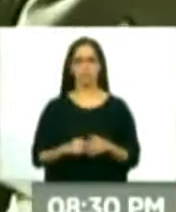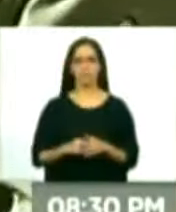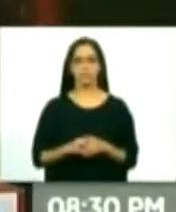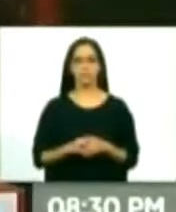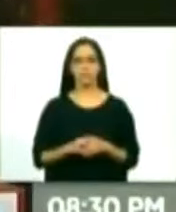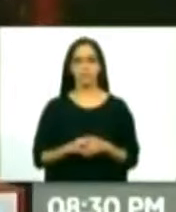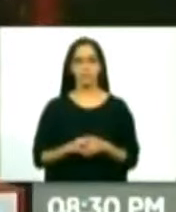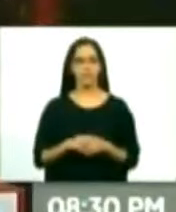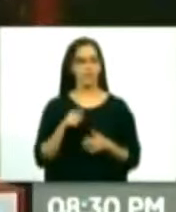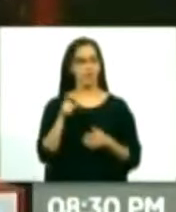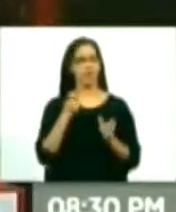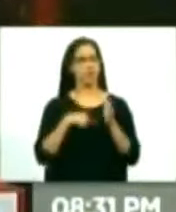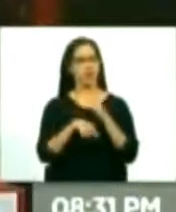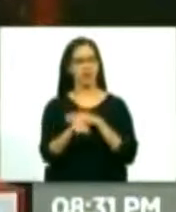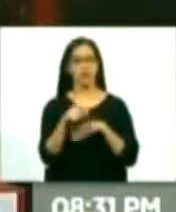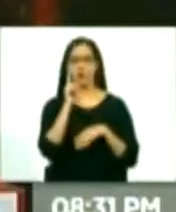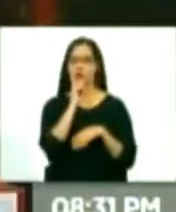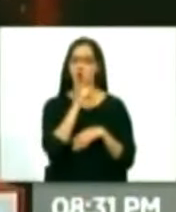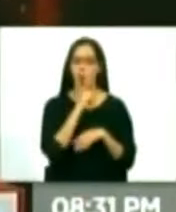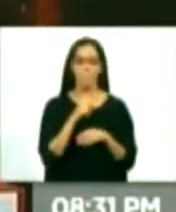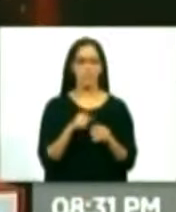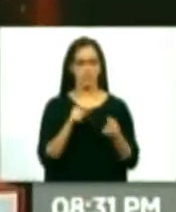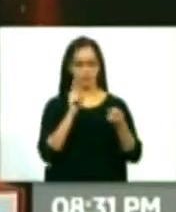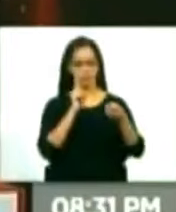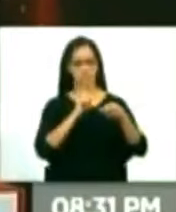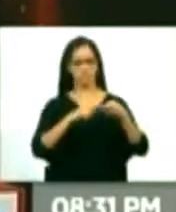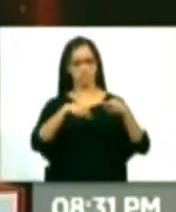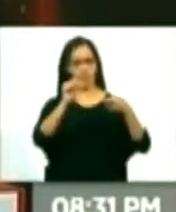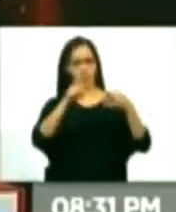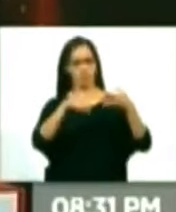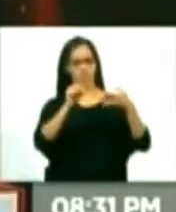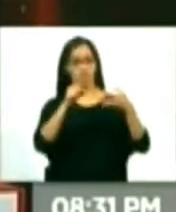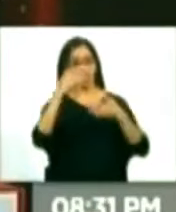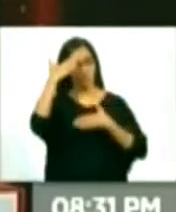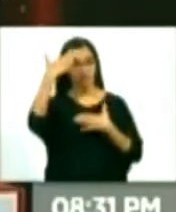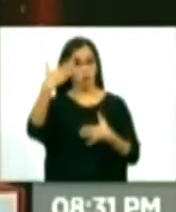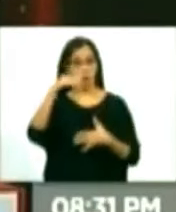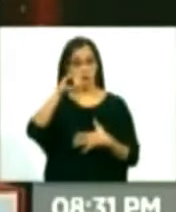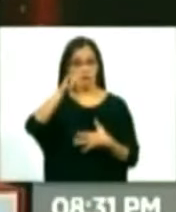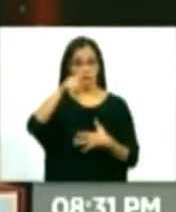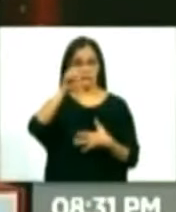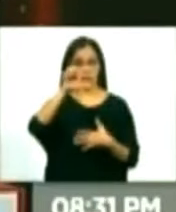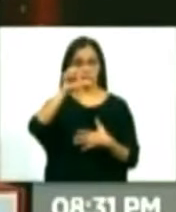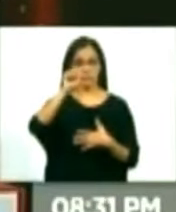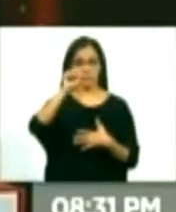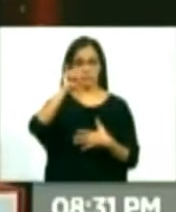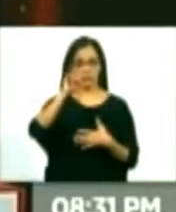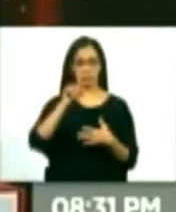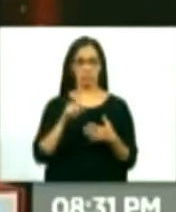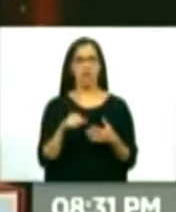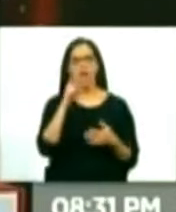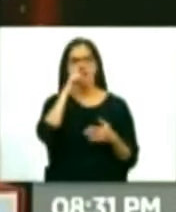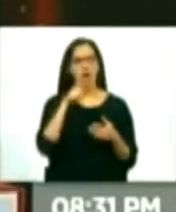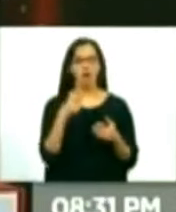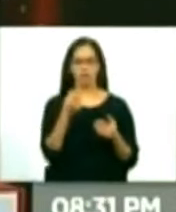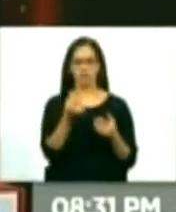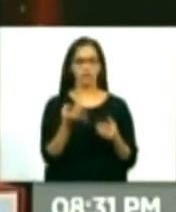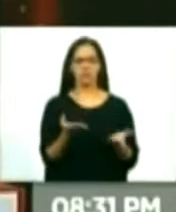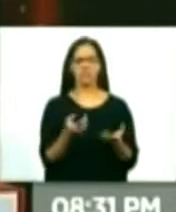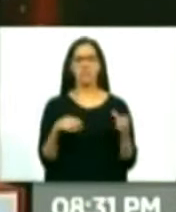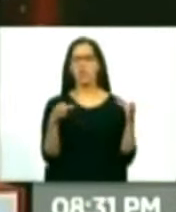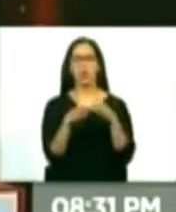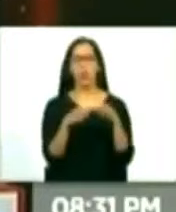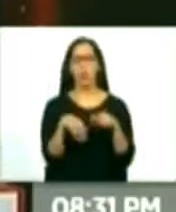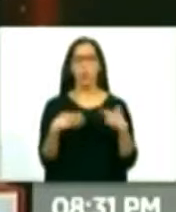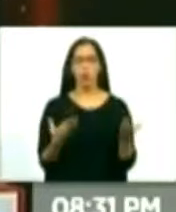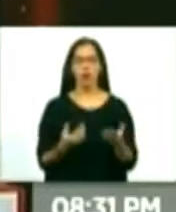Y ellos pasaban, no hombre, Jesse Chacón, saludo a Jesse, mi hermano Jesse, edad no sé cuánto, unidad tal